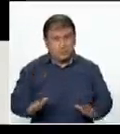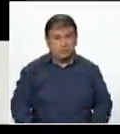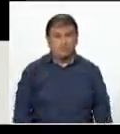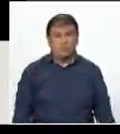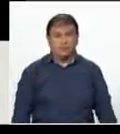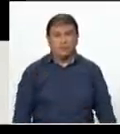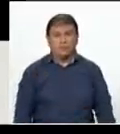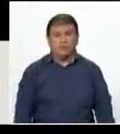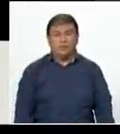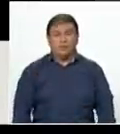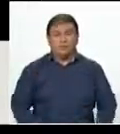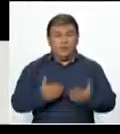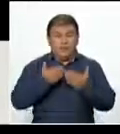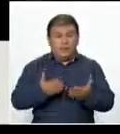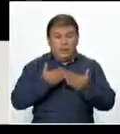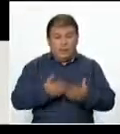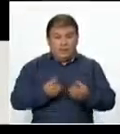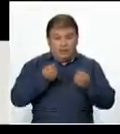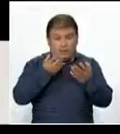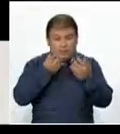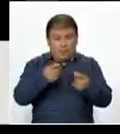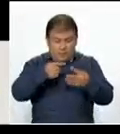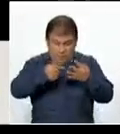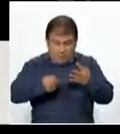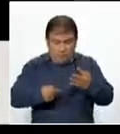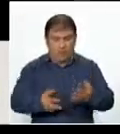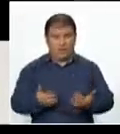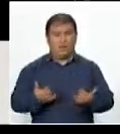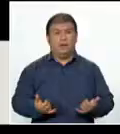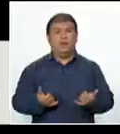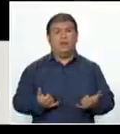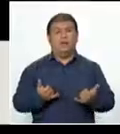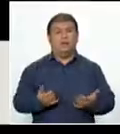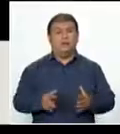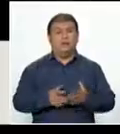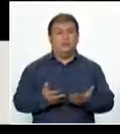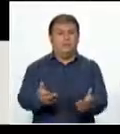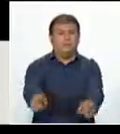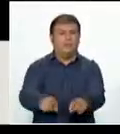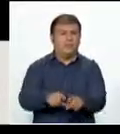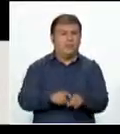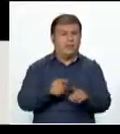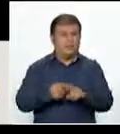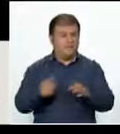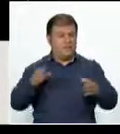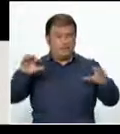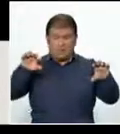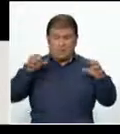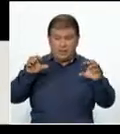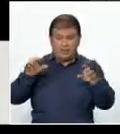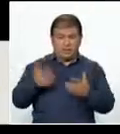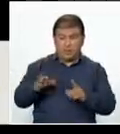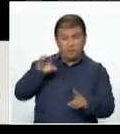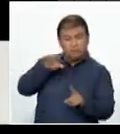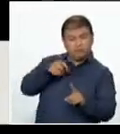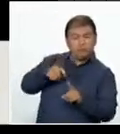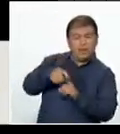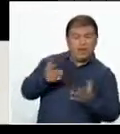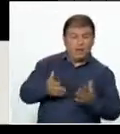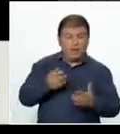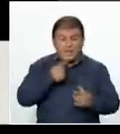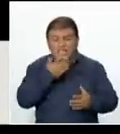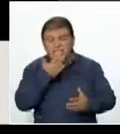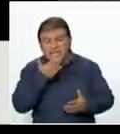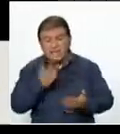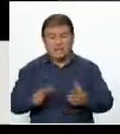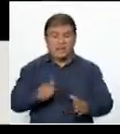Bien, José, gracias por contarnos estos detalles, ¿verdad? Ahora, los hechos en esa zona también habrá cámaras de seguridad. Quizá alguna de esas podría llegar a delucir